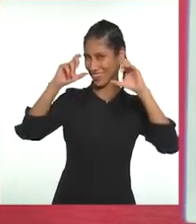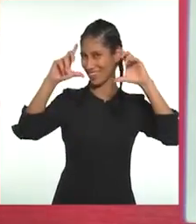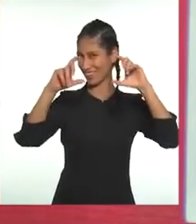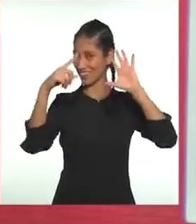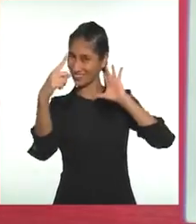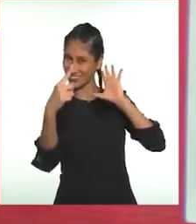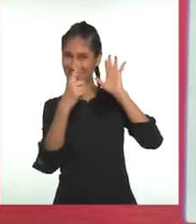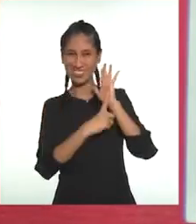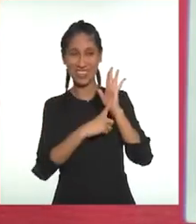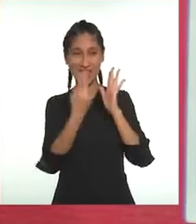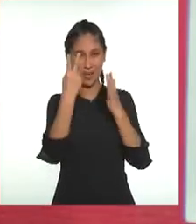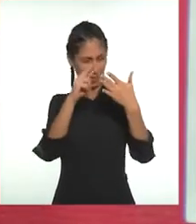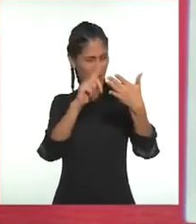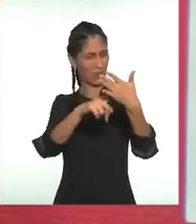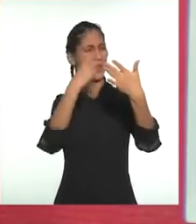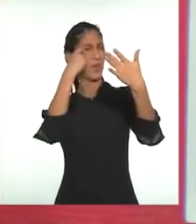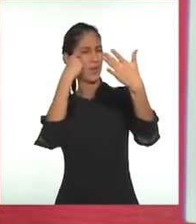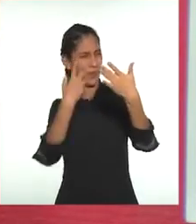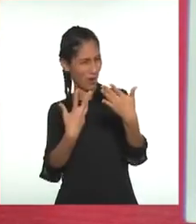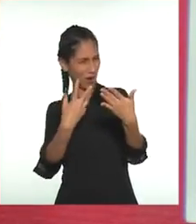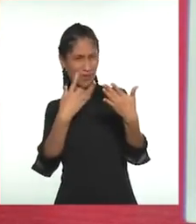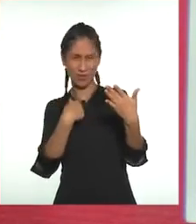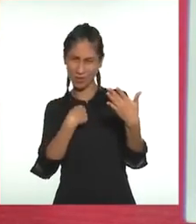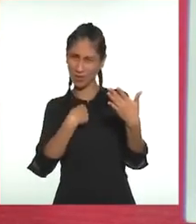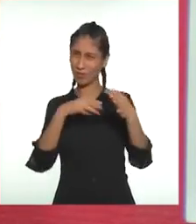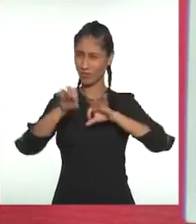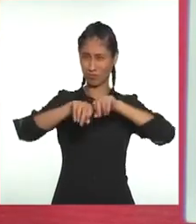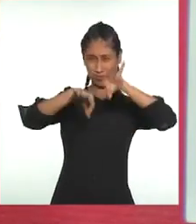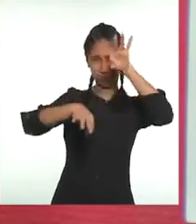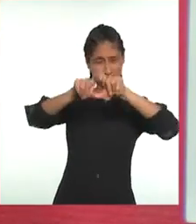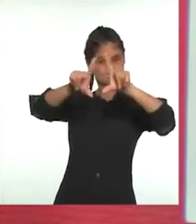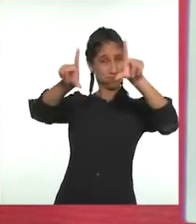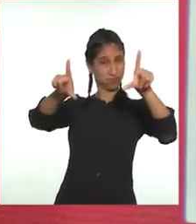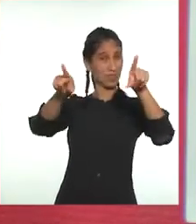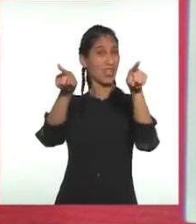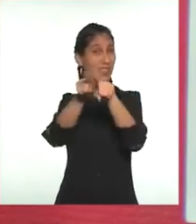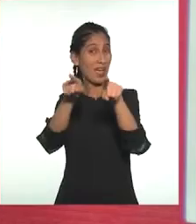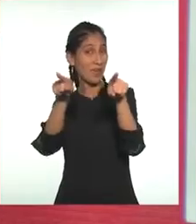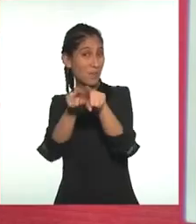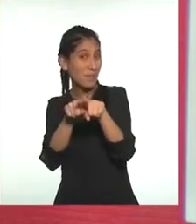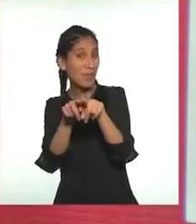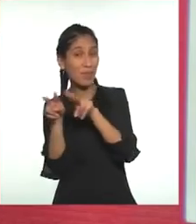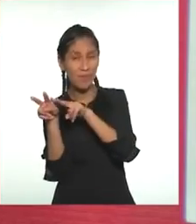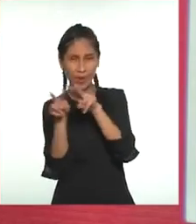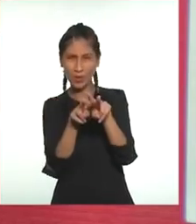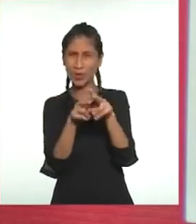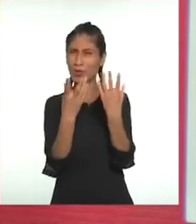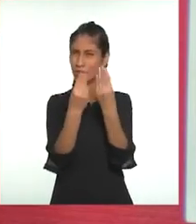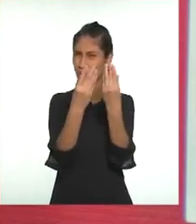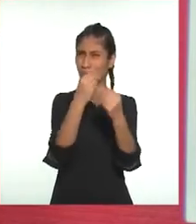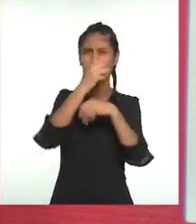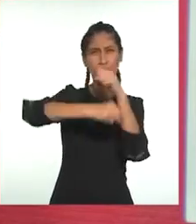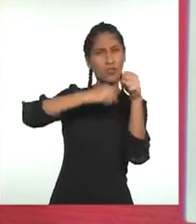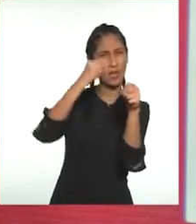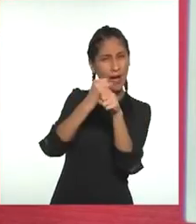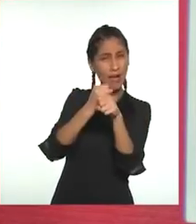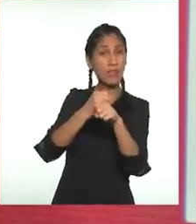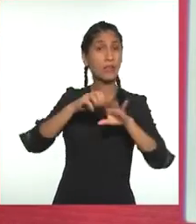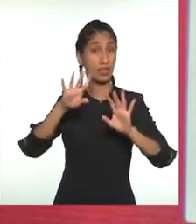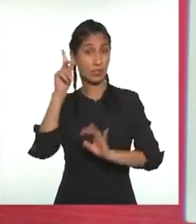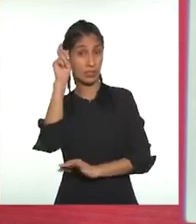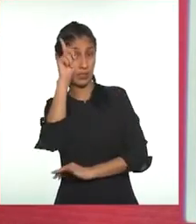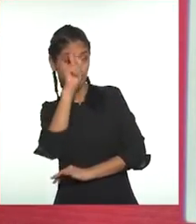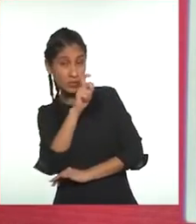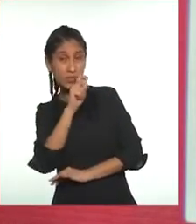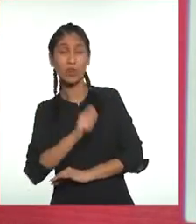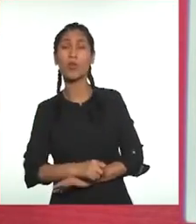que tomaste. La veo y me parece increíble estar haciendo este programa. También me parece increíble que durante tantos años haya sido difícil para